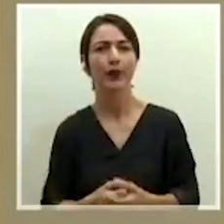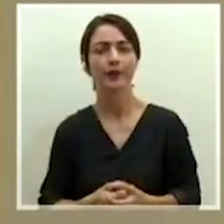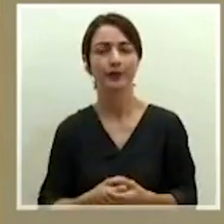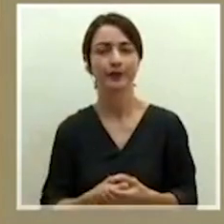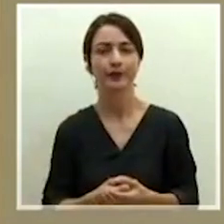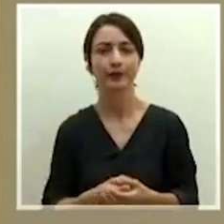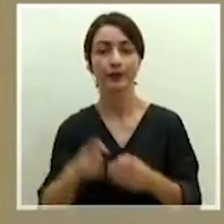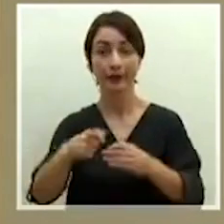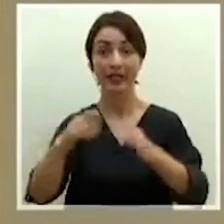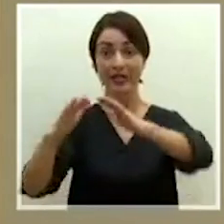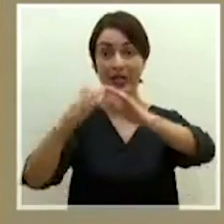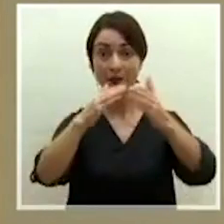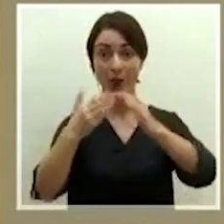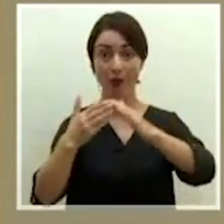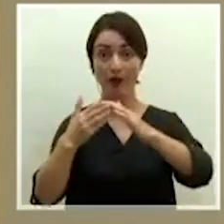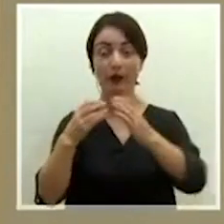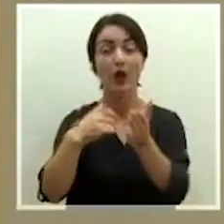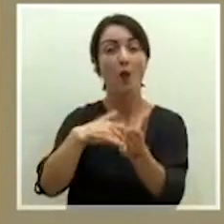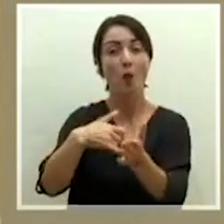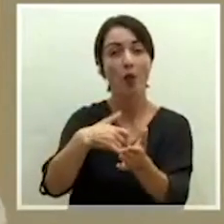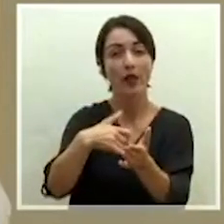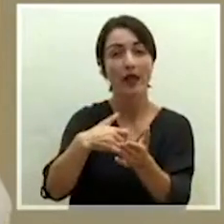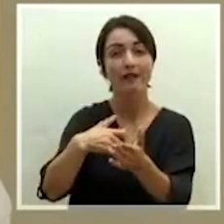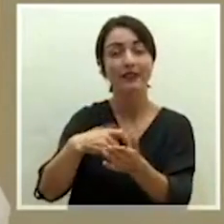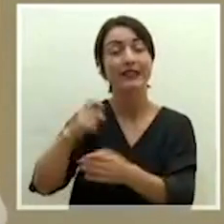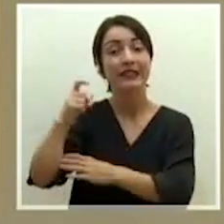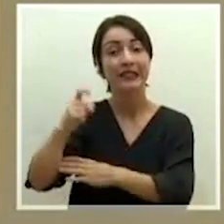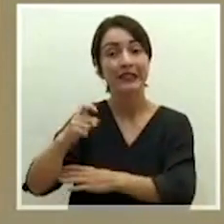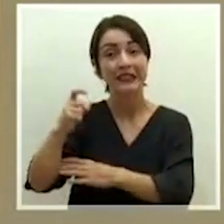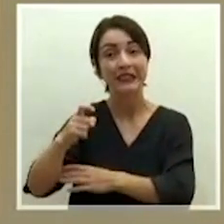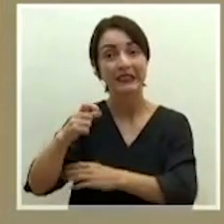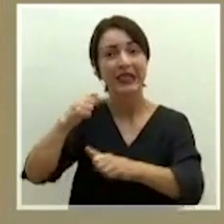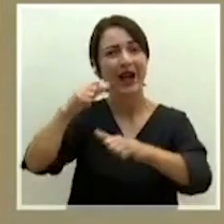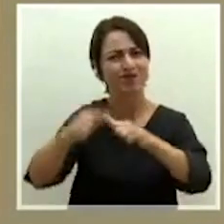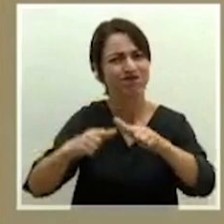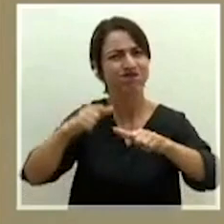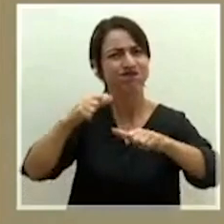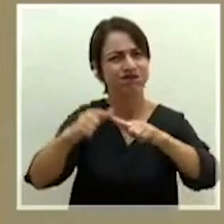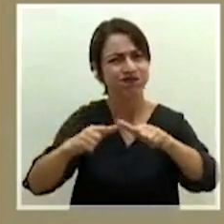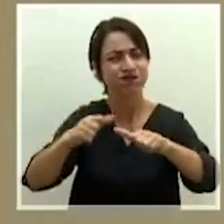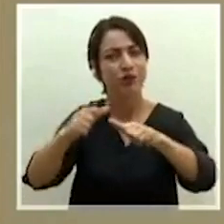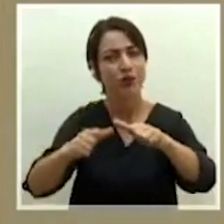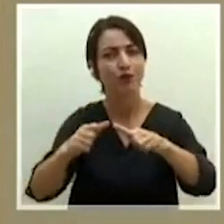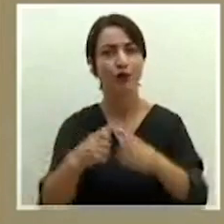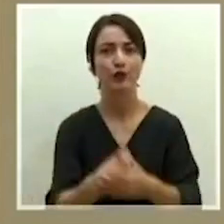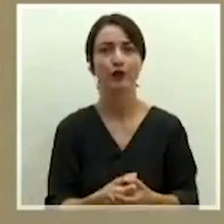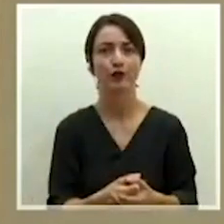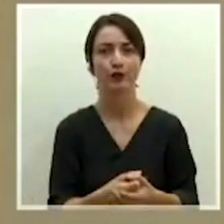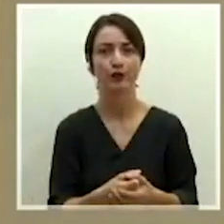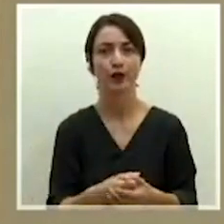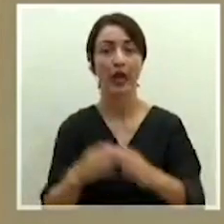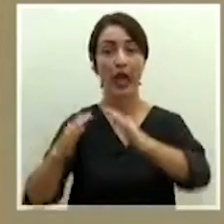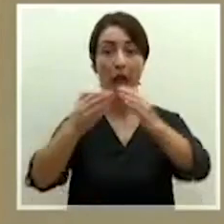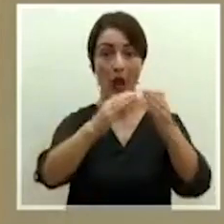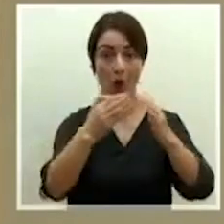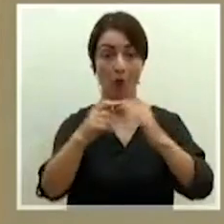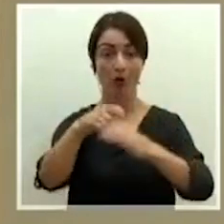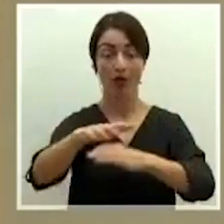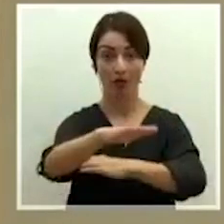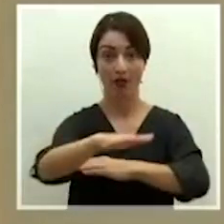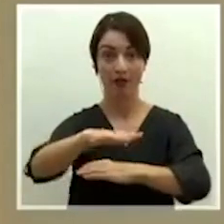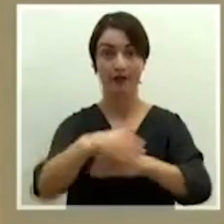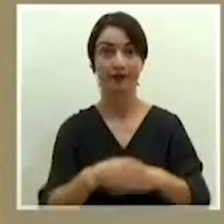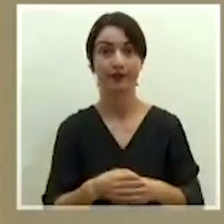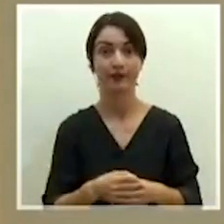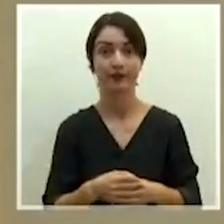estas poblaciones, al ser vulnerables, requieren de un esfuerzo más en el campo, más en la comunidad. Y para